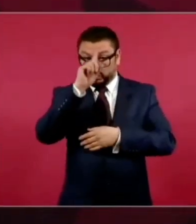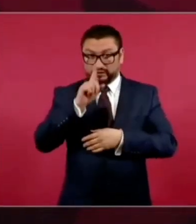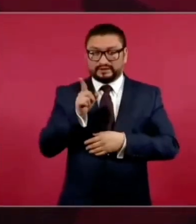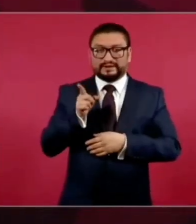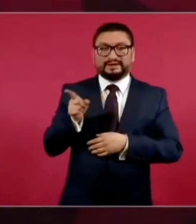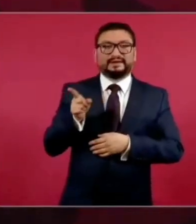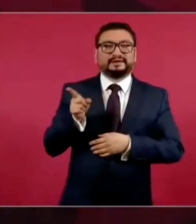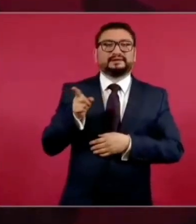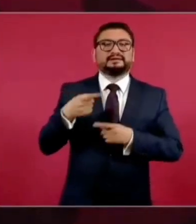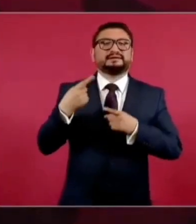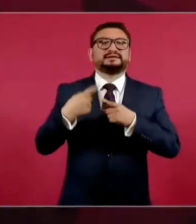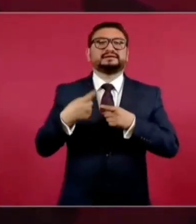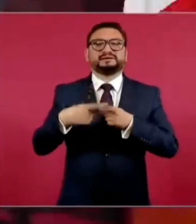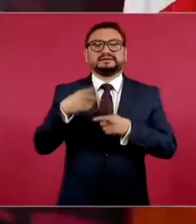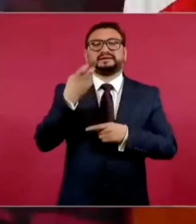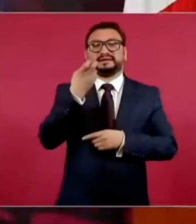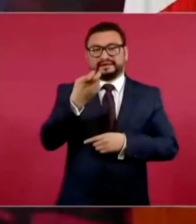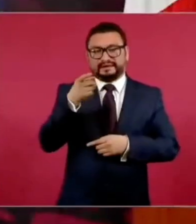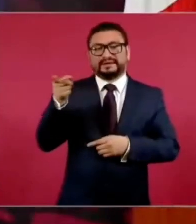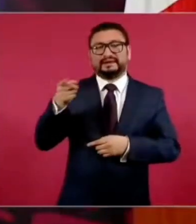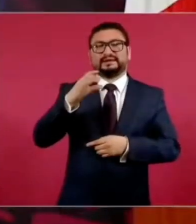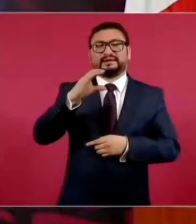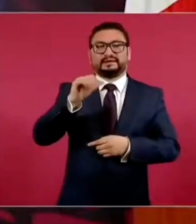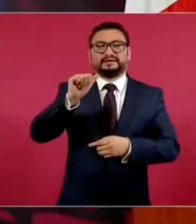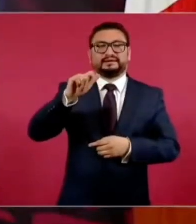al presidente Fox era Castañeda,